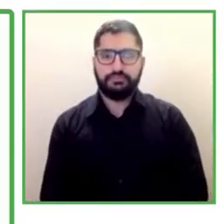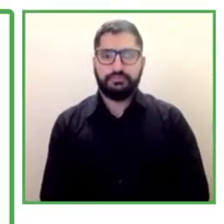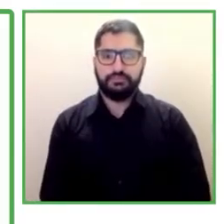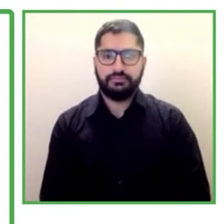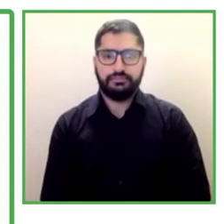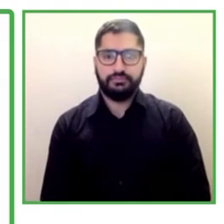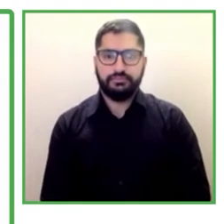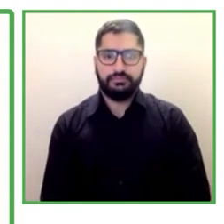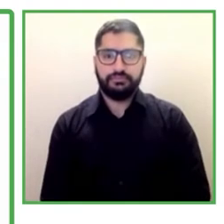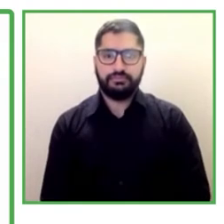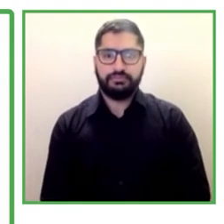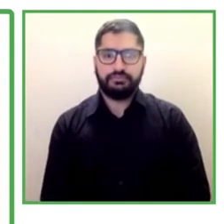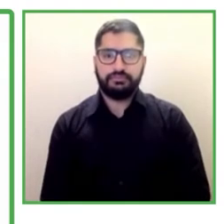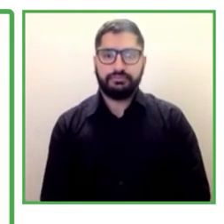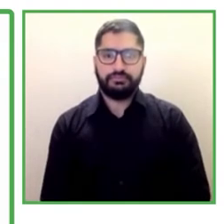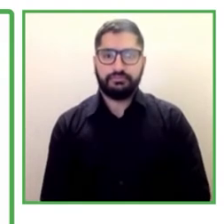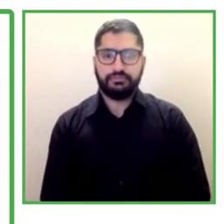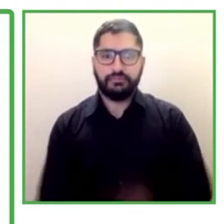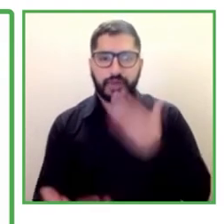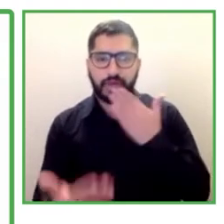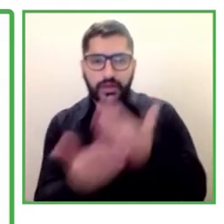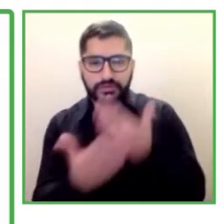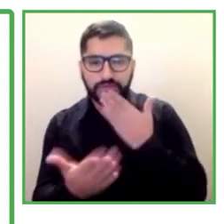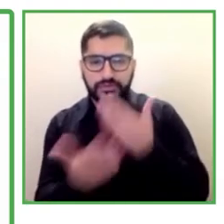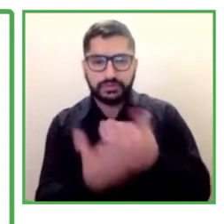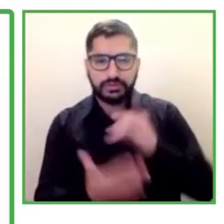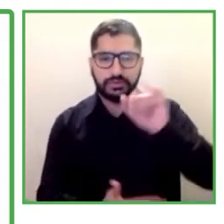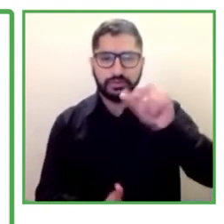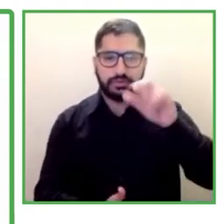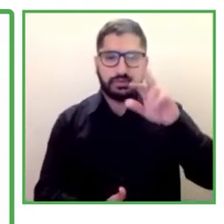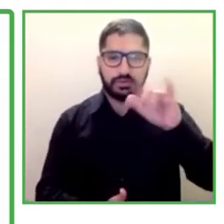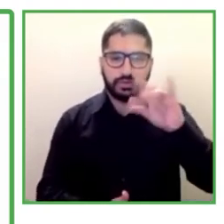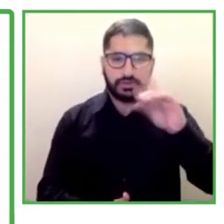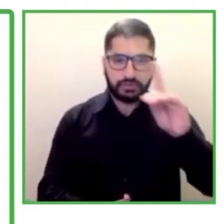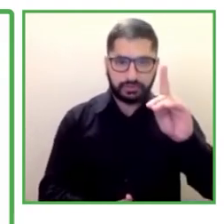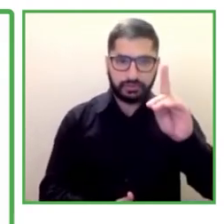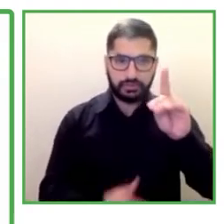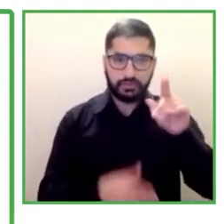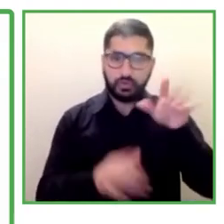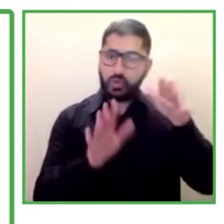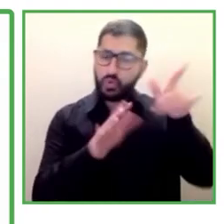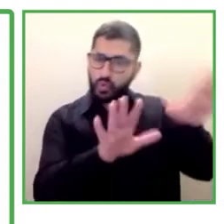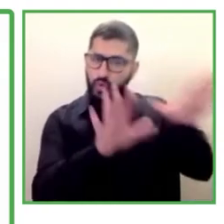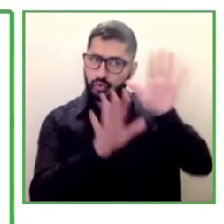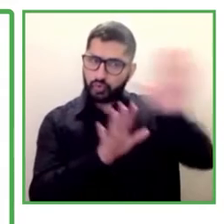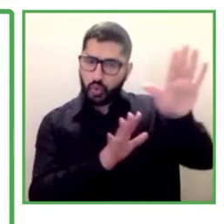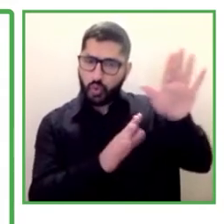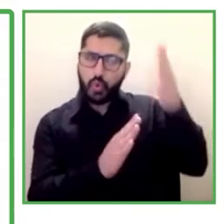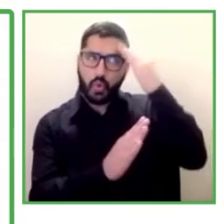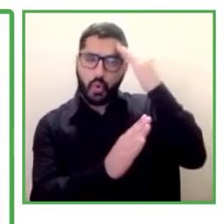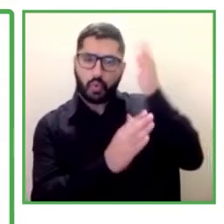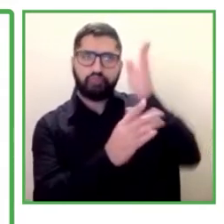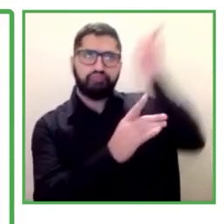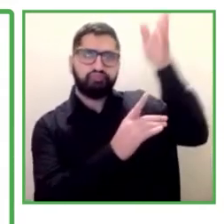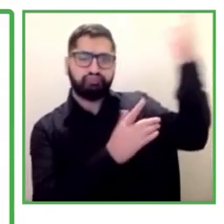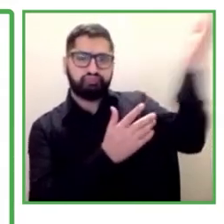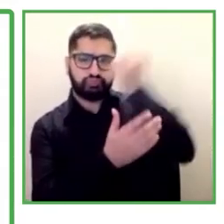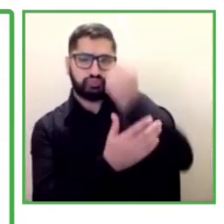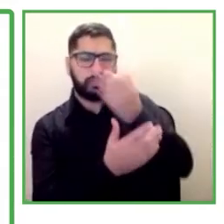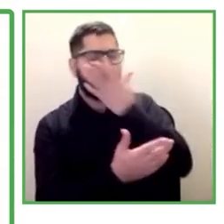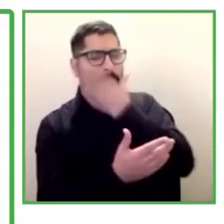Muchas gracias, Ingrid. Tremendo desafío haber iniciado este lindo proyecto en medio de la pandemia. Así